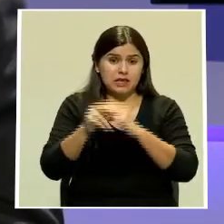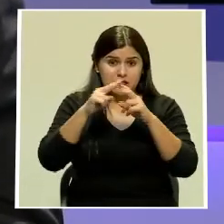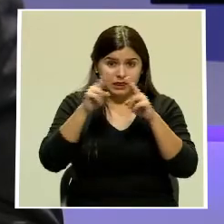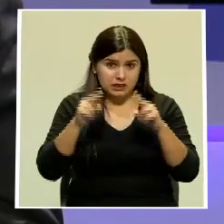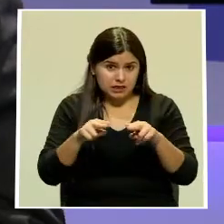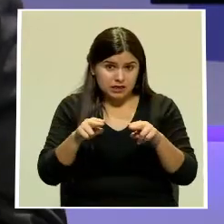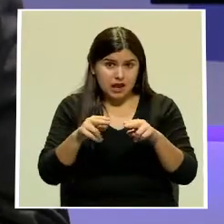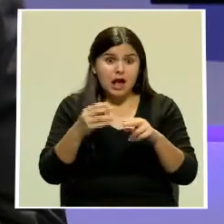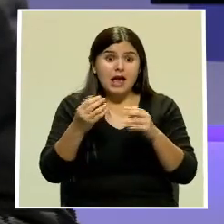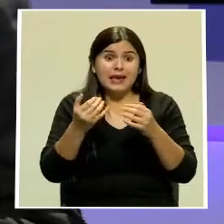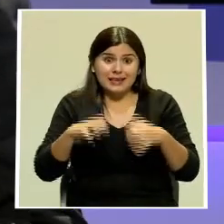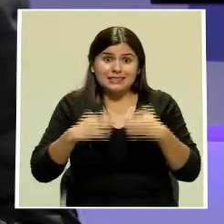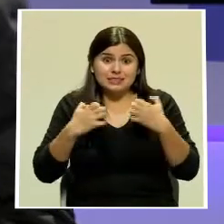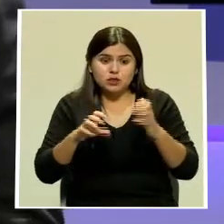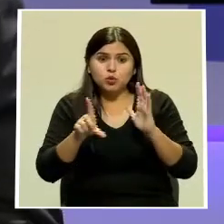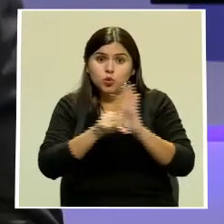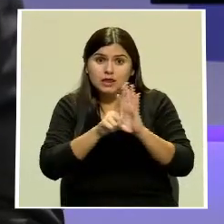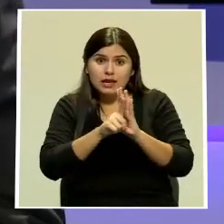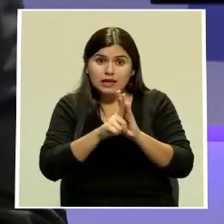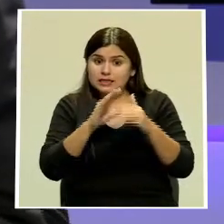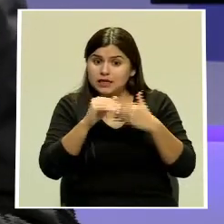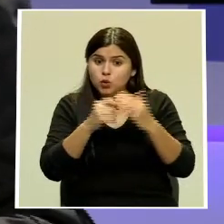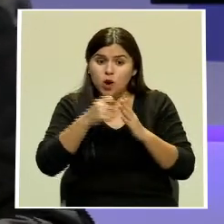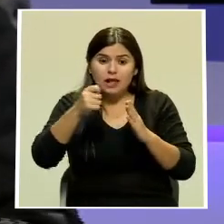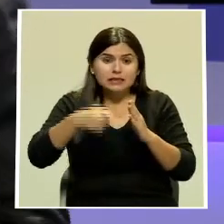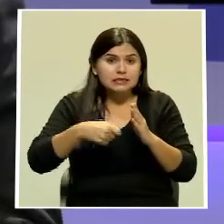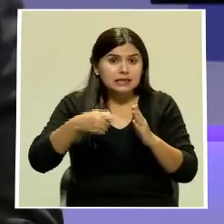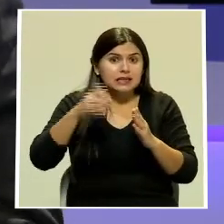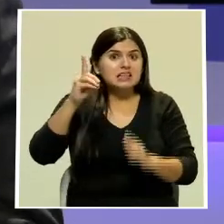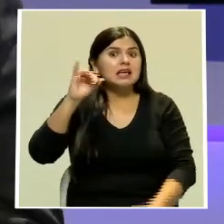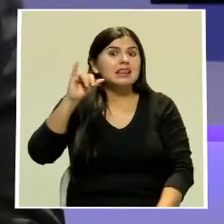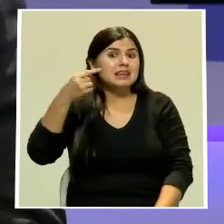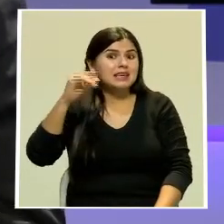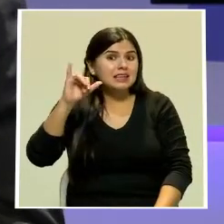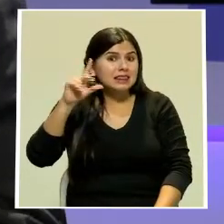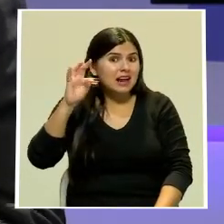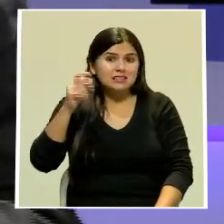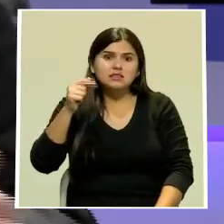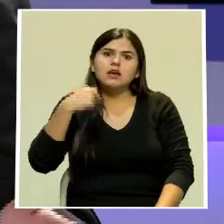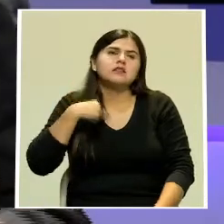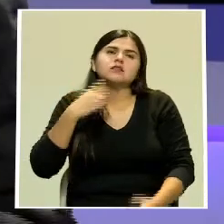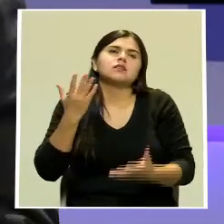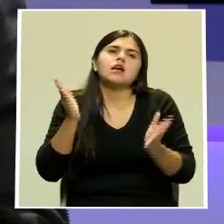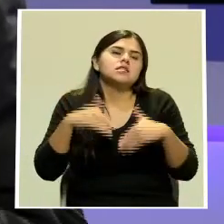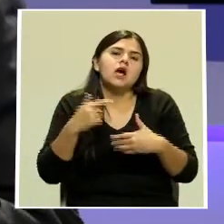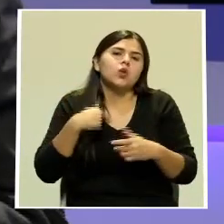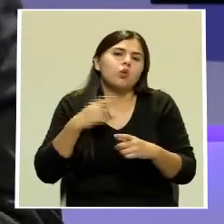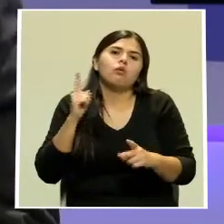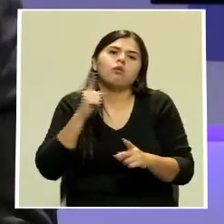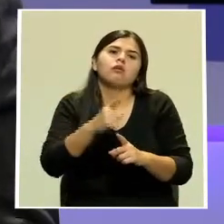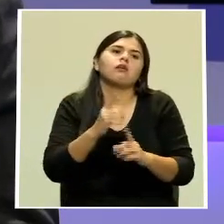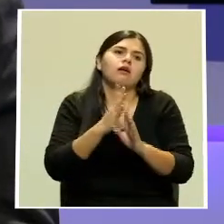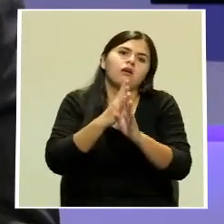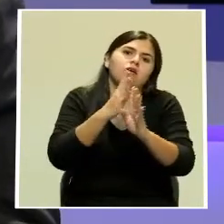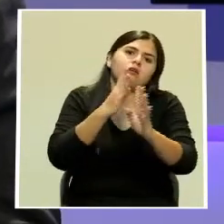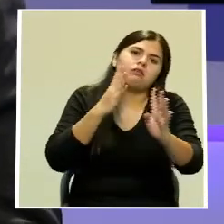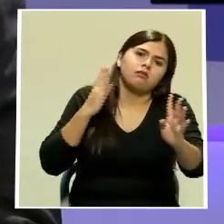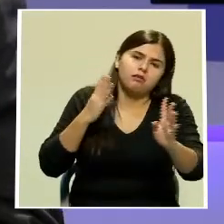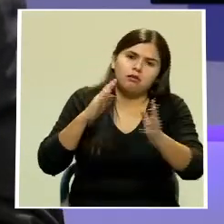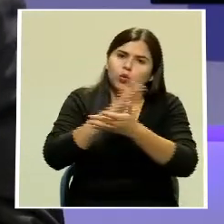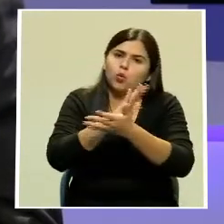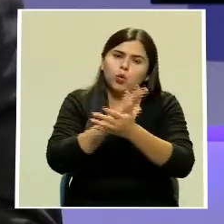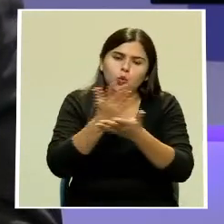estamos impulsando también, ya las tarjetas son digitales, ya no es aquella cosa que usted tenía que hacer una fila para que le dieran un documento y los sistemas muy atrasados.